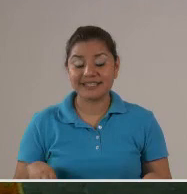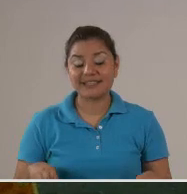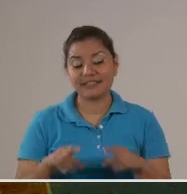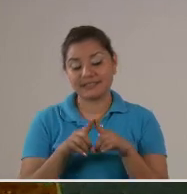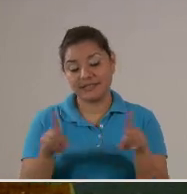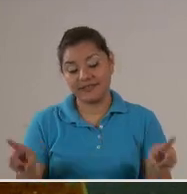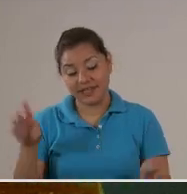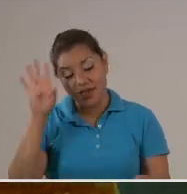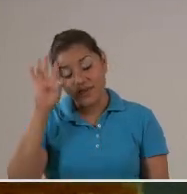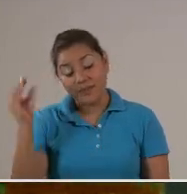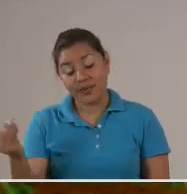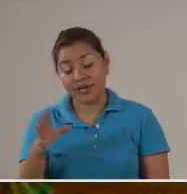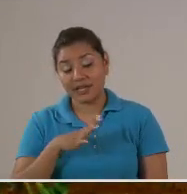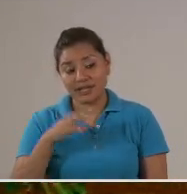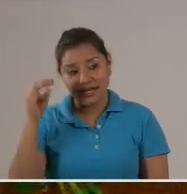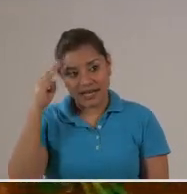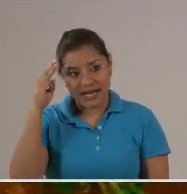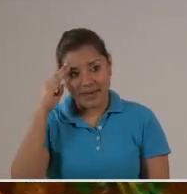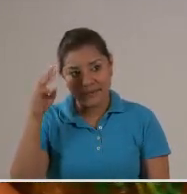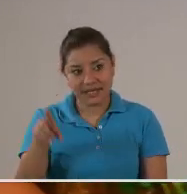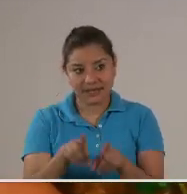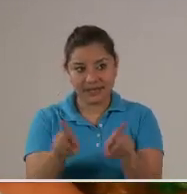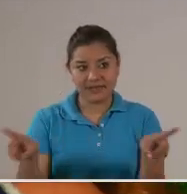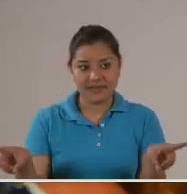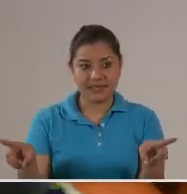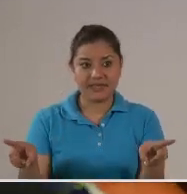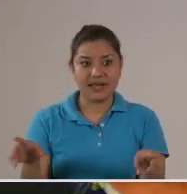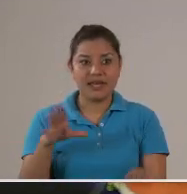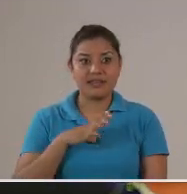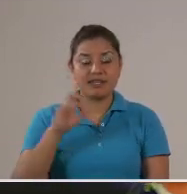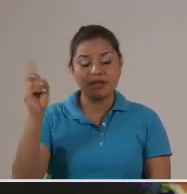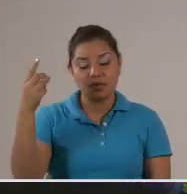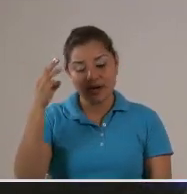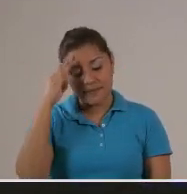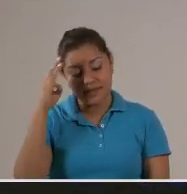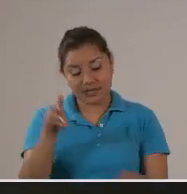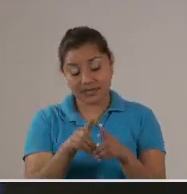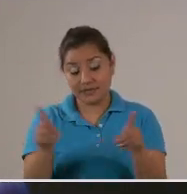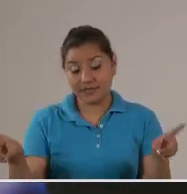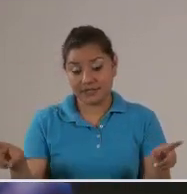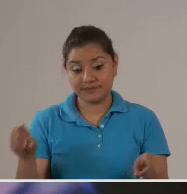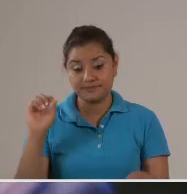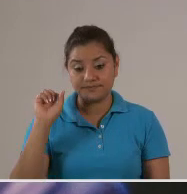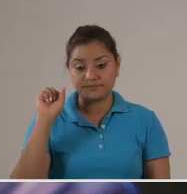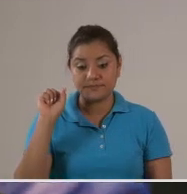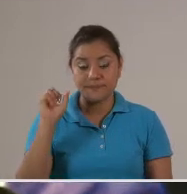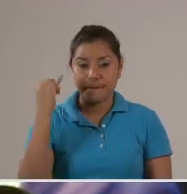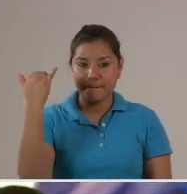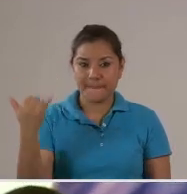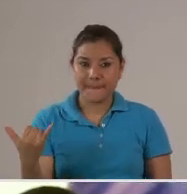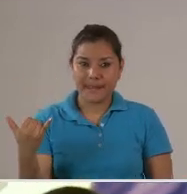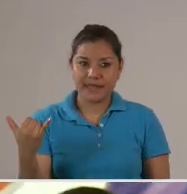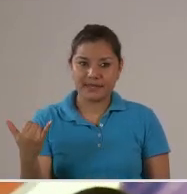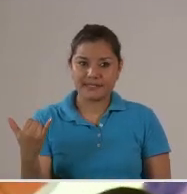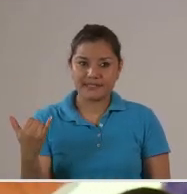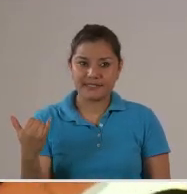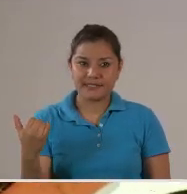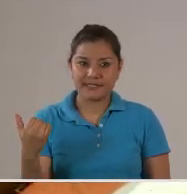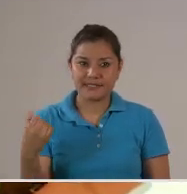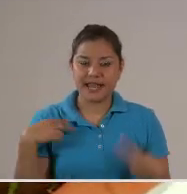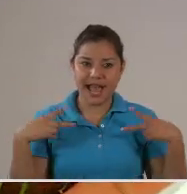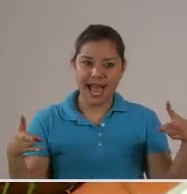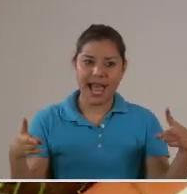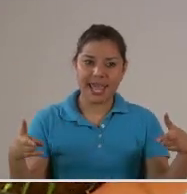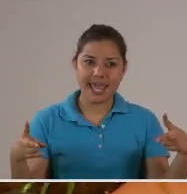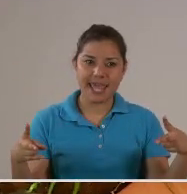dividida ya lo vimos tiene su mente dividida y hay gente que que tiene como doble